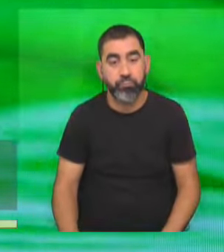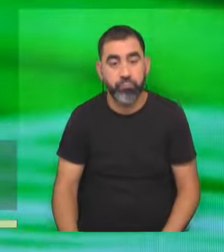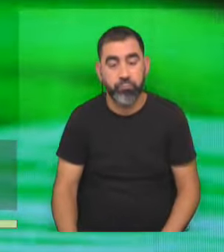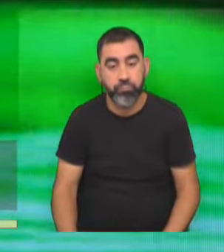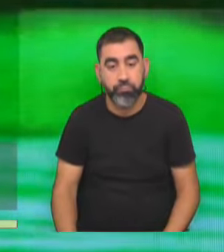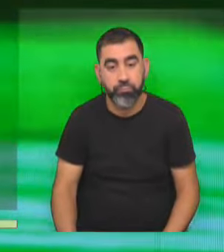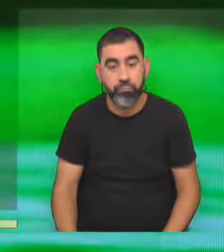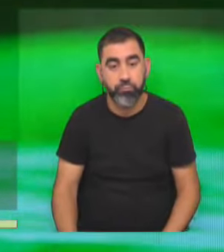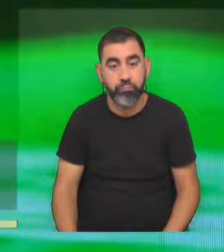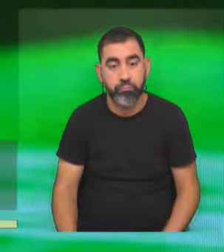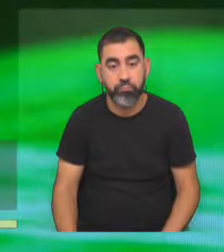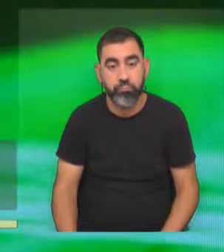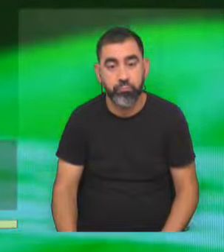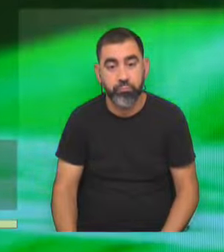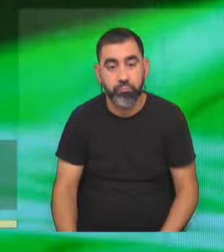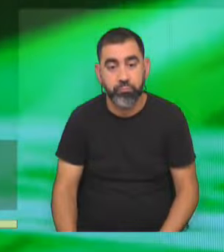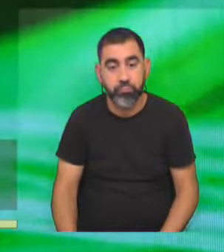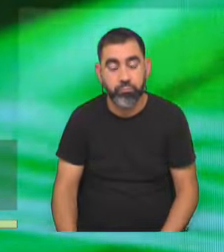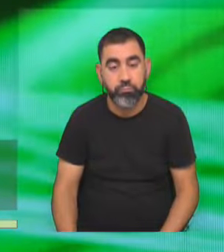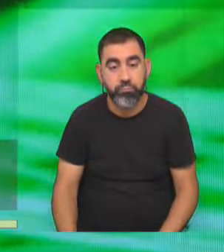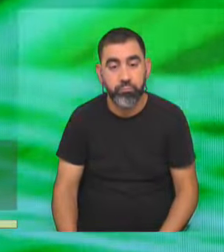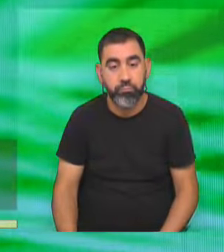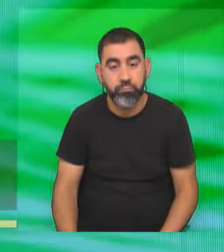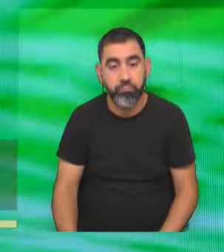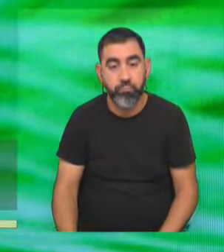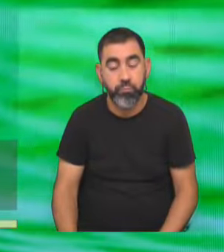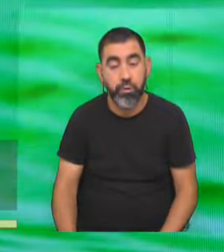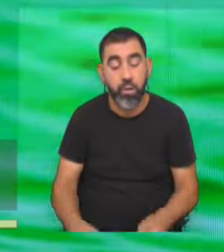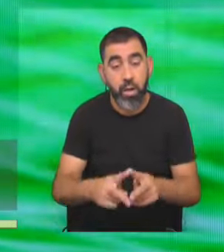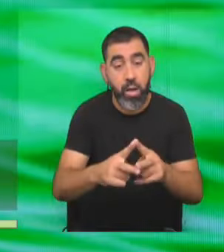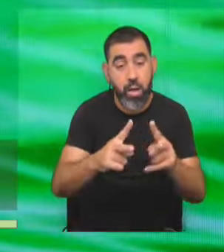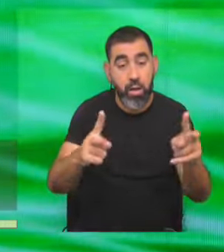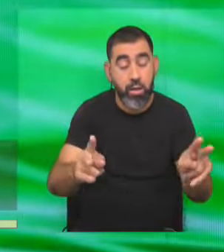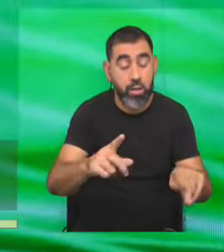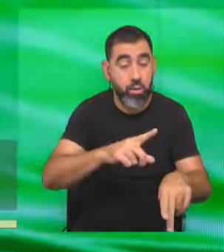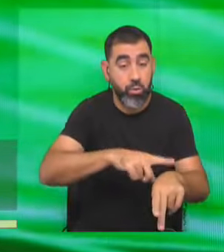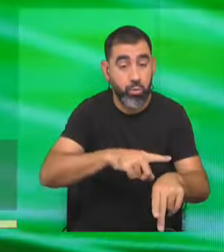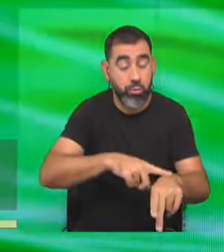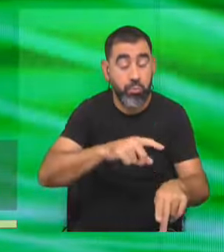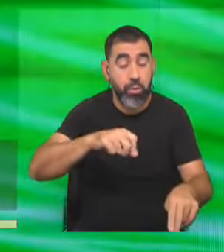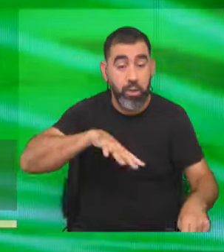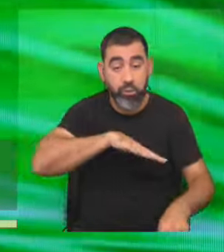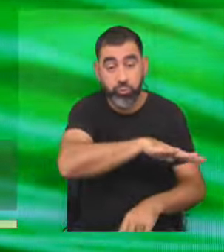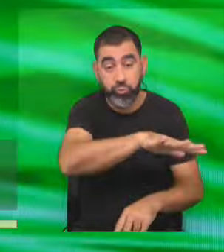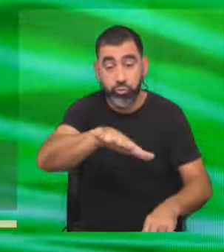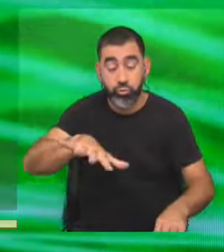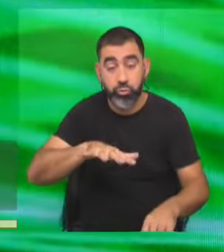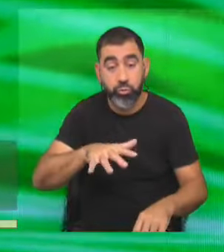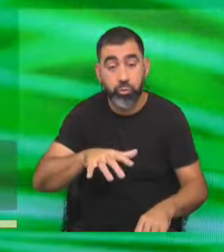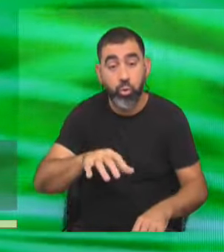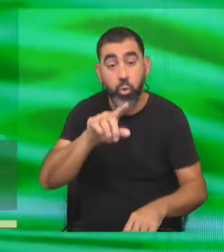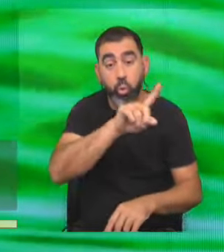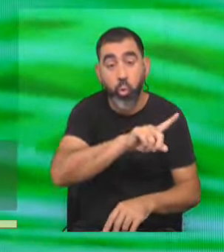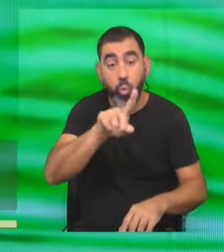exactamente qué es lo que está pasando Entonces si uno mira este el largo plazo ve que hoy la sociedad uruguaya tiene una tasa de homicidio de Casi